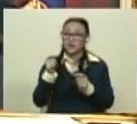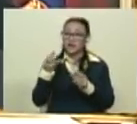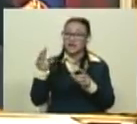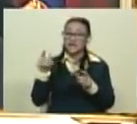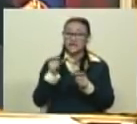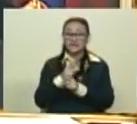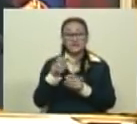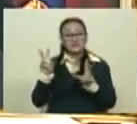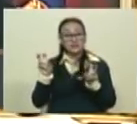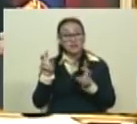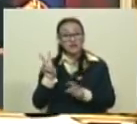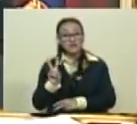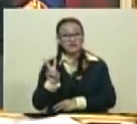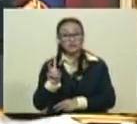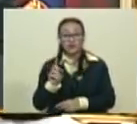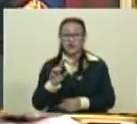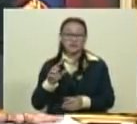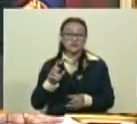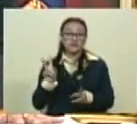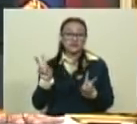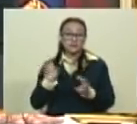Venezuela en un tema de carácter mundial.